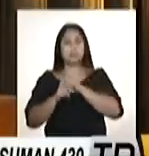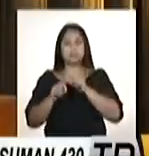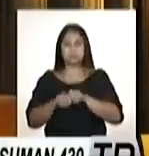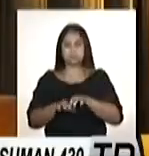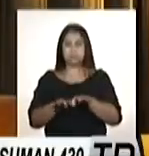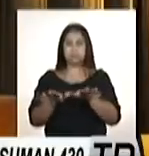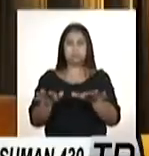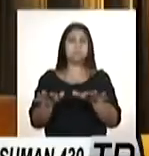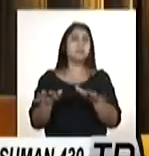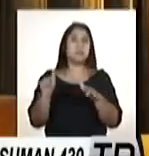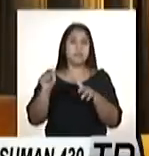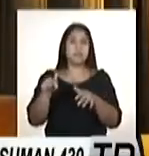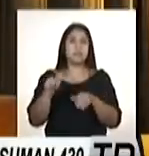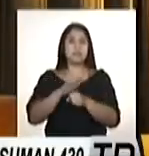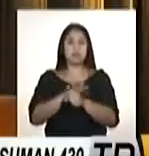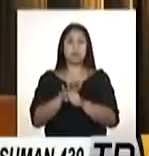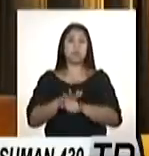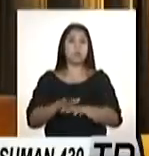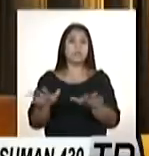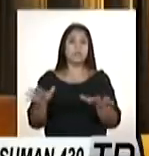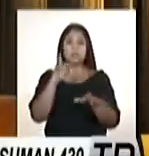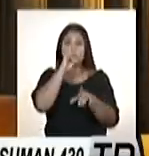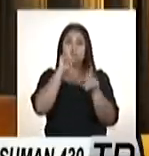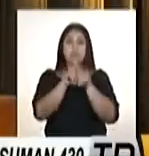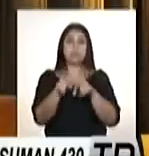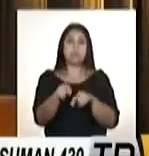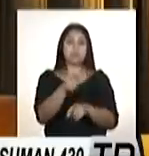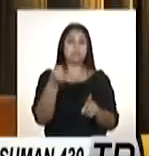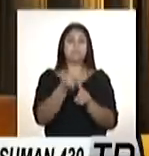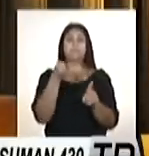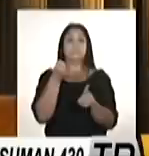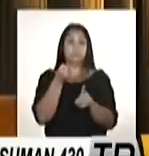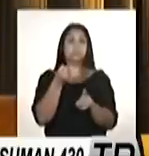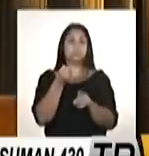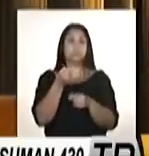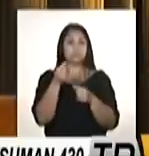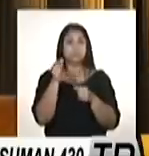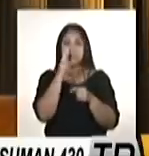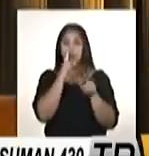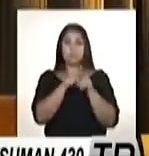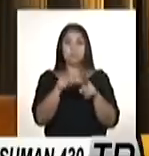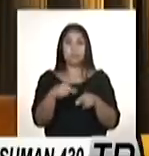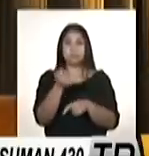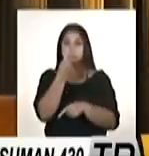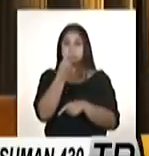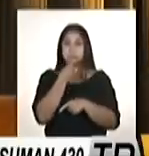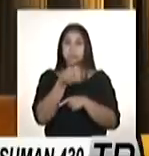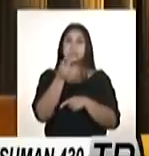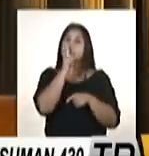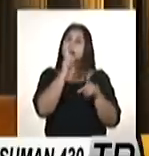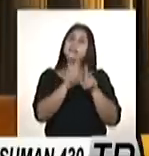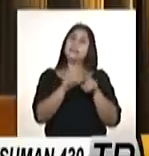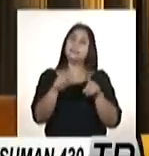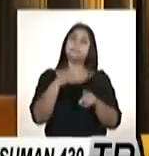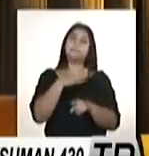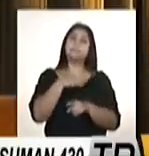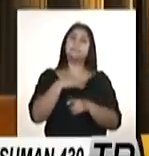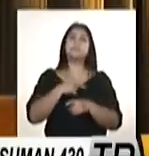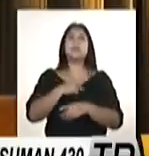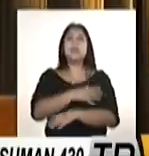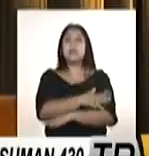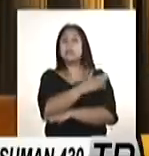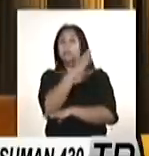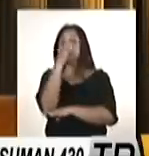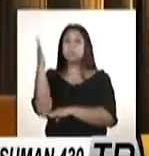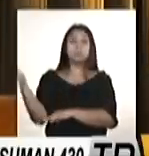cubrir a los niños el coronavirus en caso salieran afectados. Pero además de eso, van a poder tener acceso a las